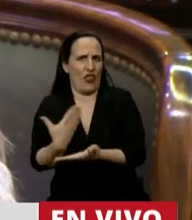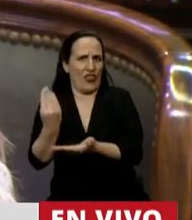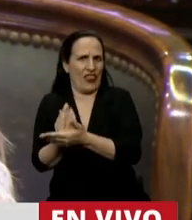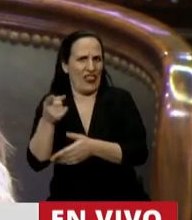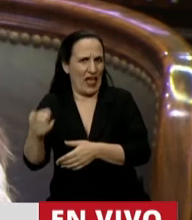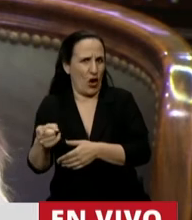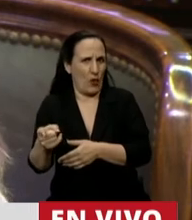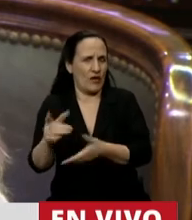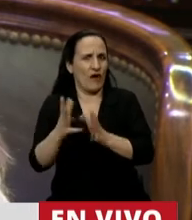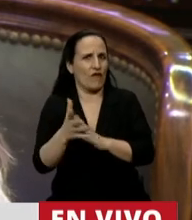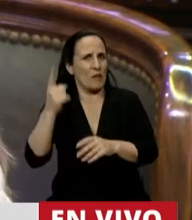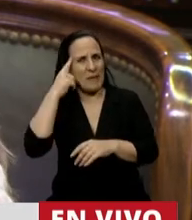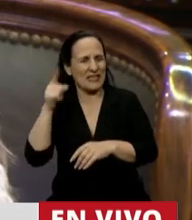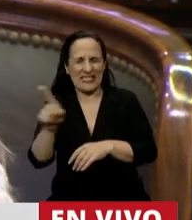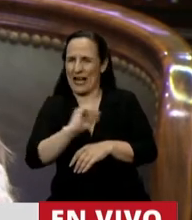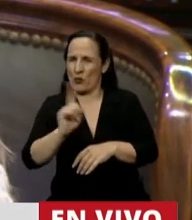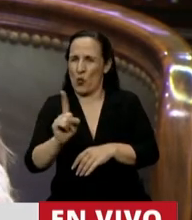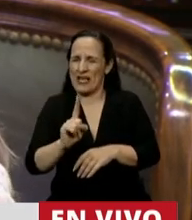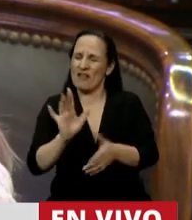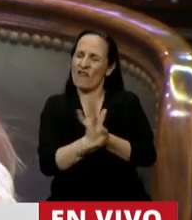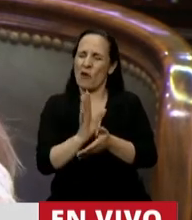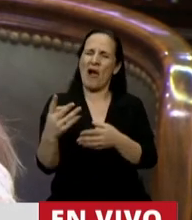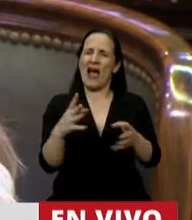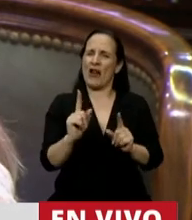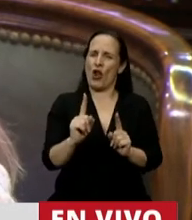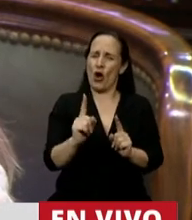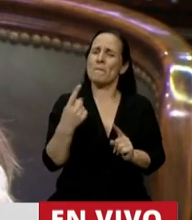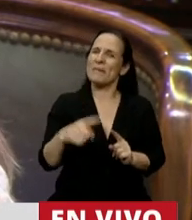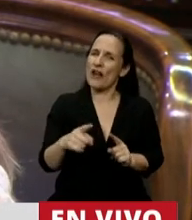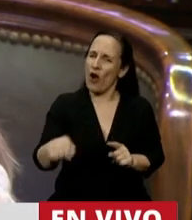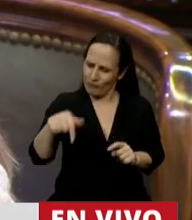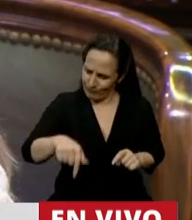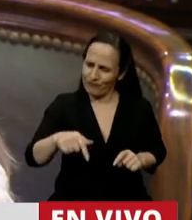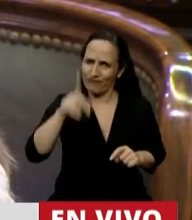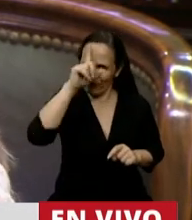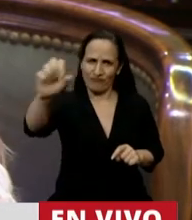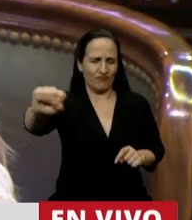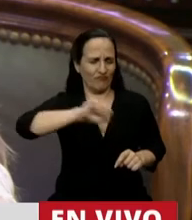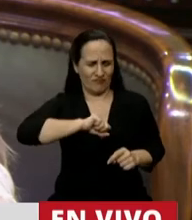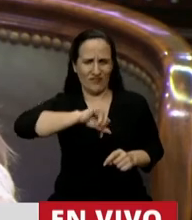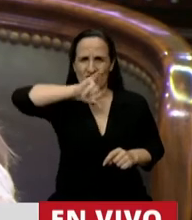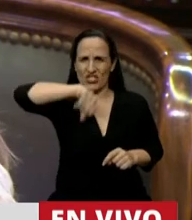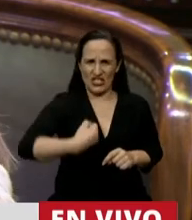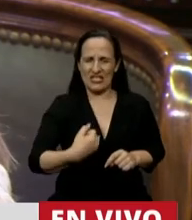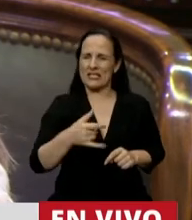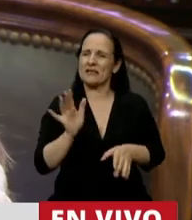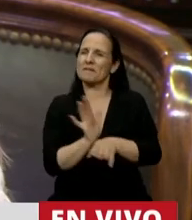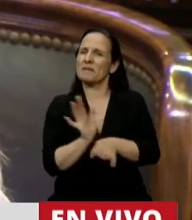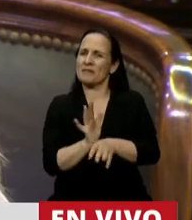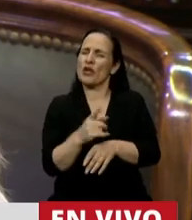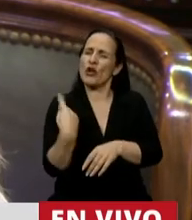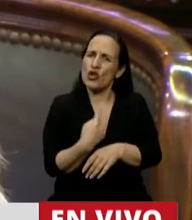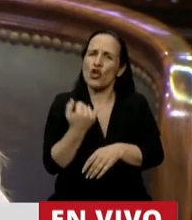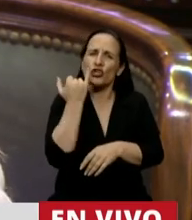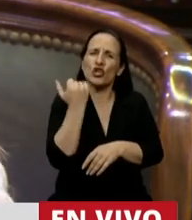esa lógica y que no creen en esa guerra, pero es hora de que se animen a enfrentar estos desvaríos. Nosotros hemos